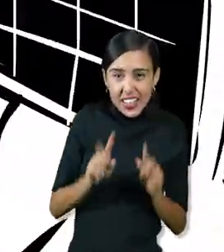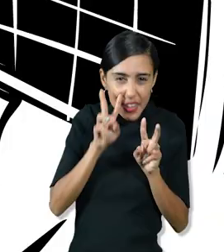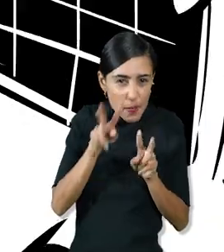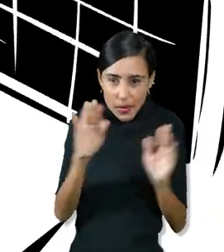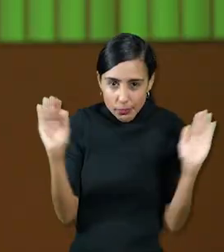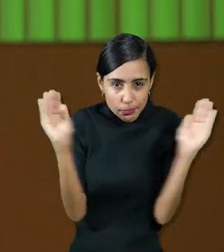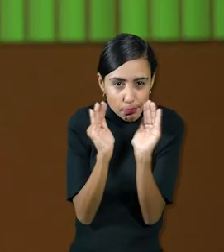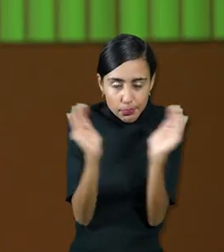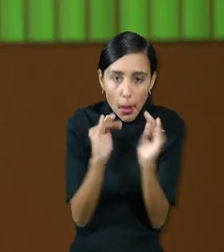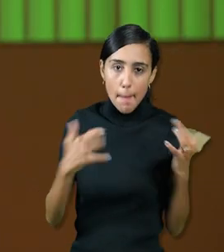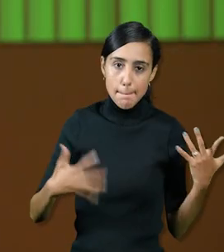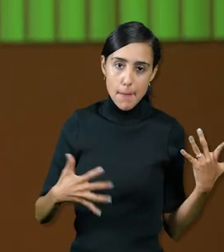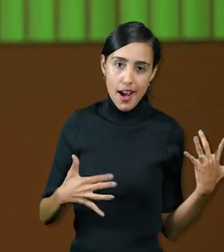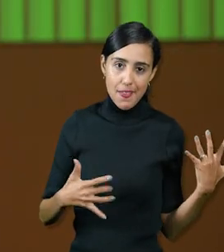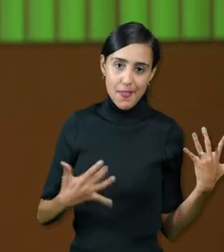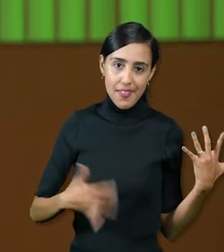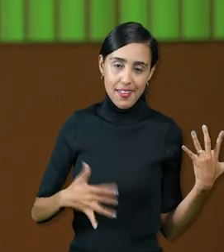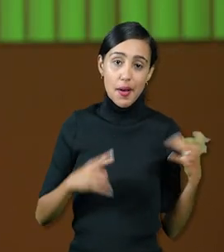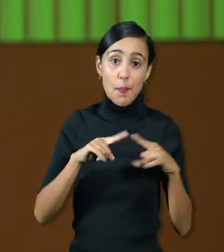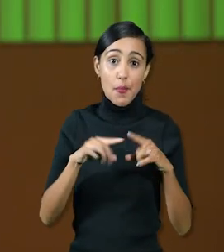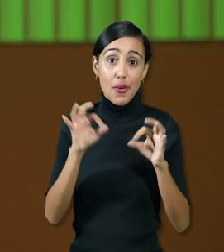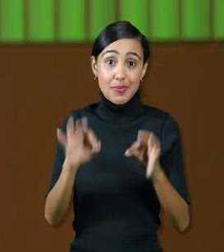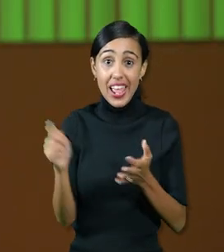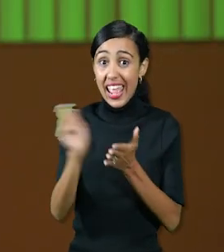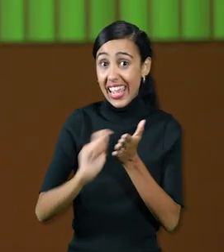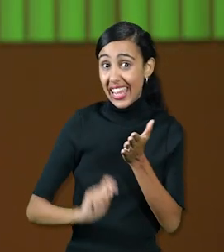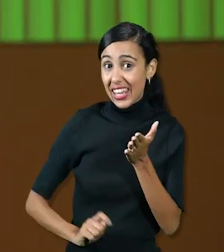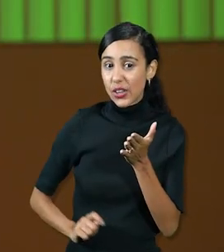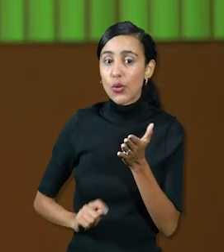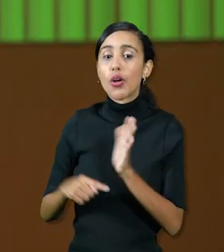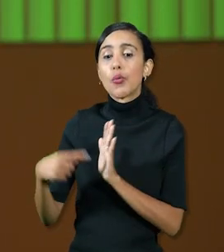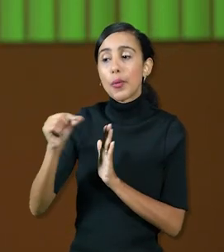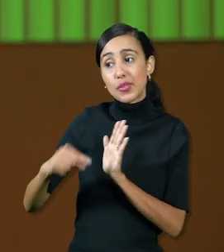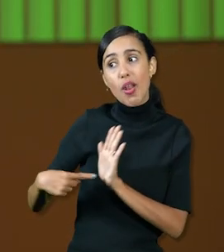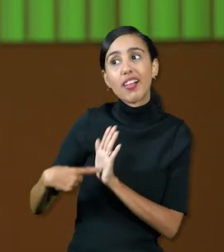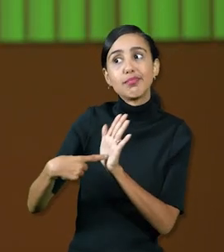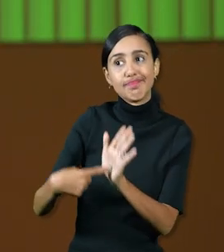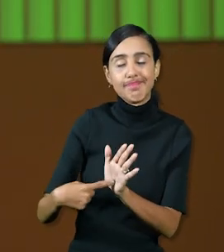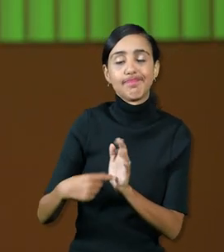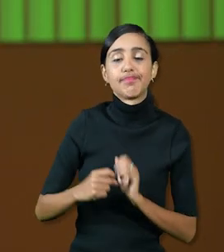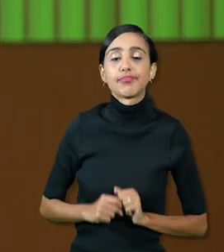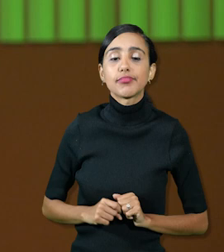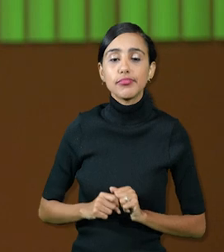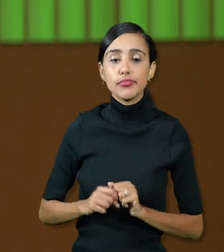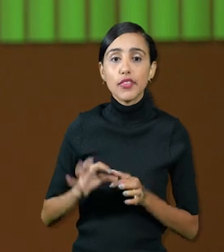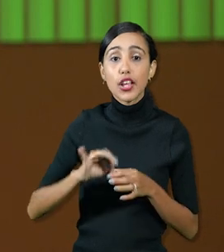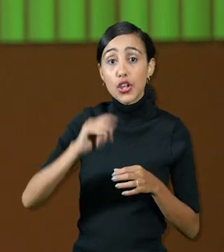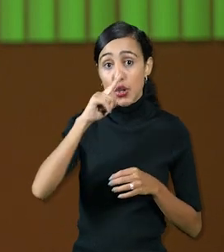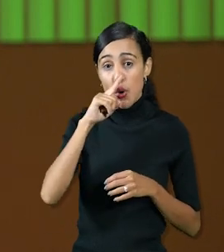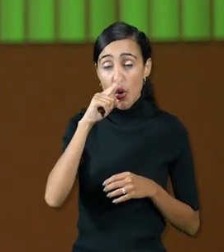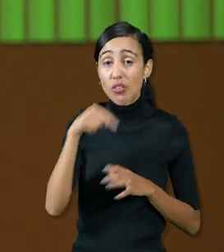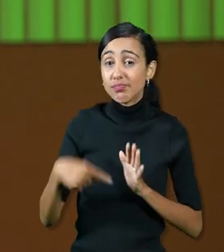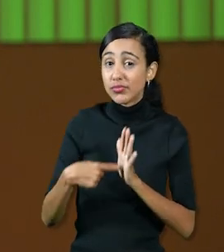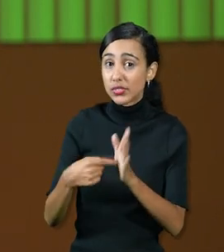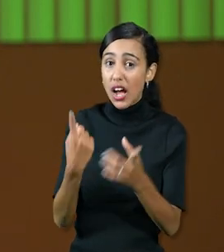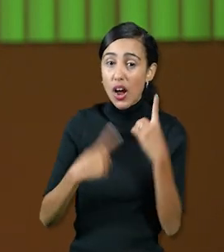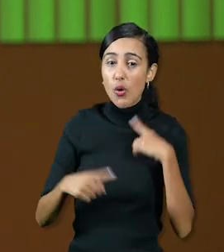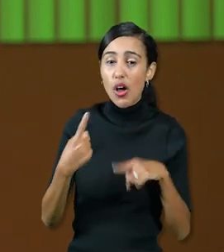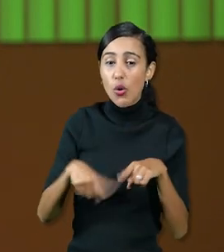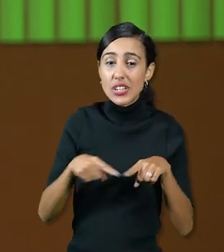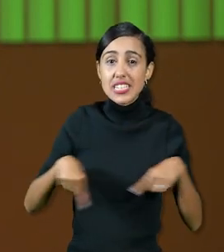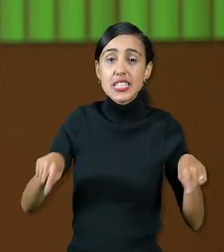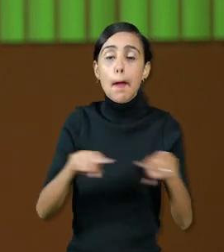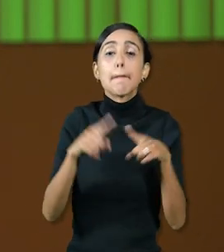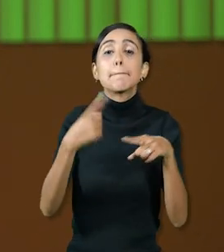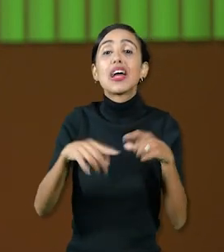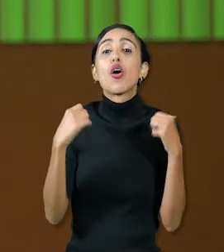una guitarra. ¿Por qué? Porque justamente desde la escritura uno lo sugirió. El guión sugiere alguna puesta en escena, pero el